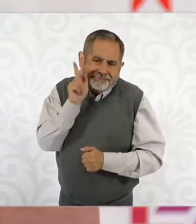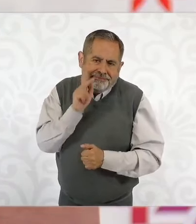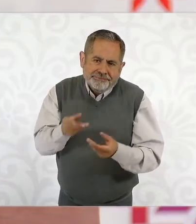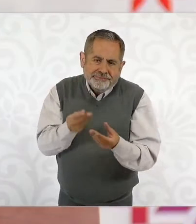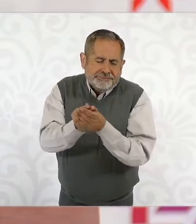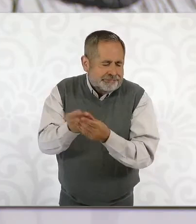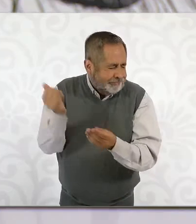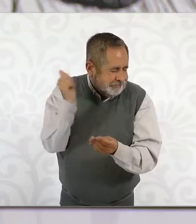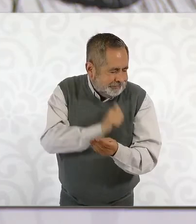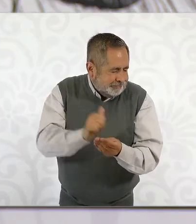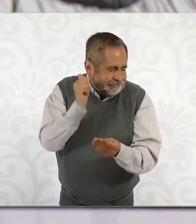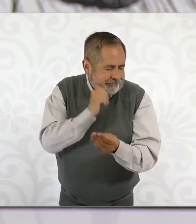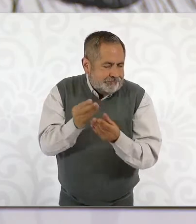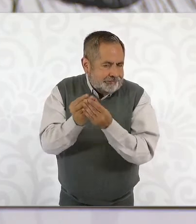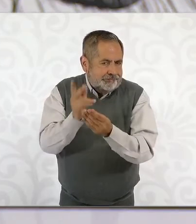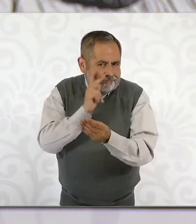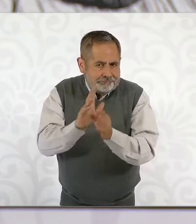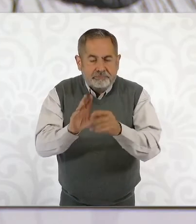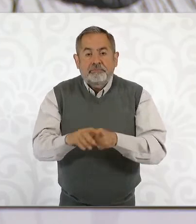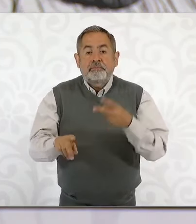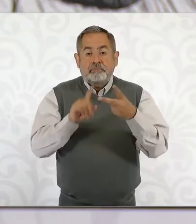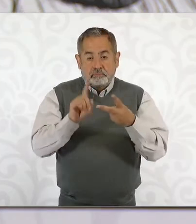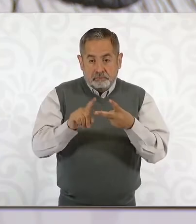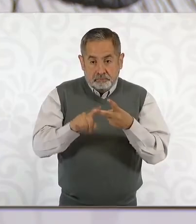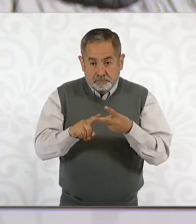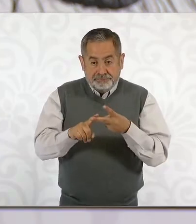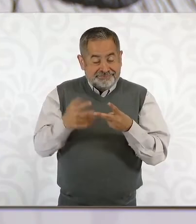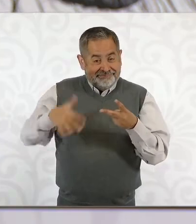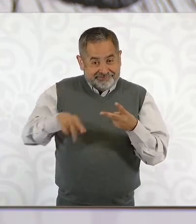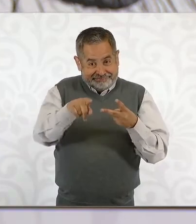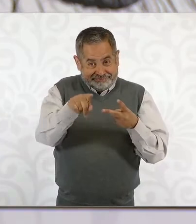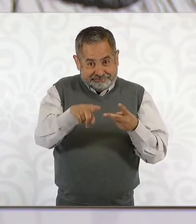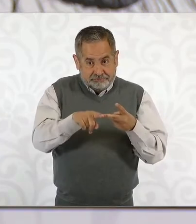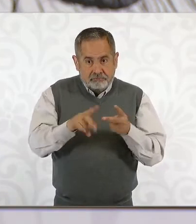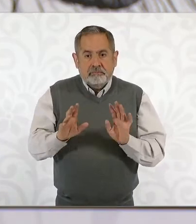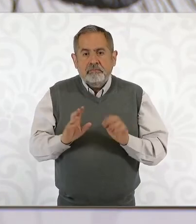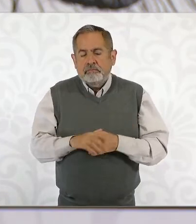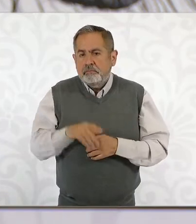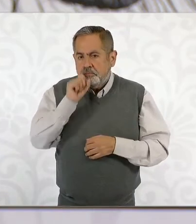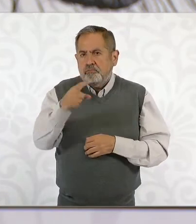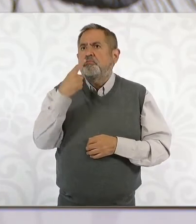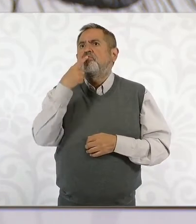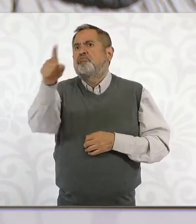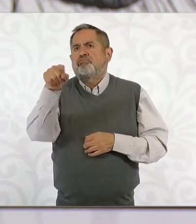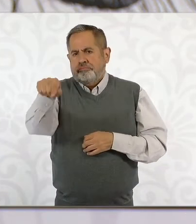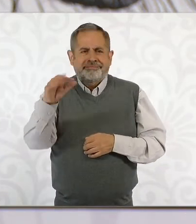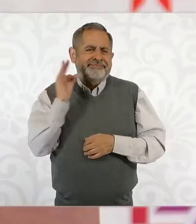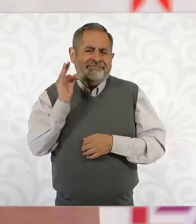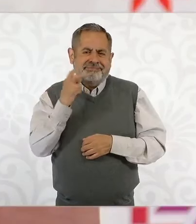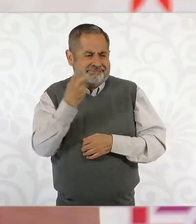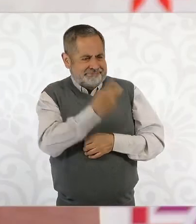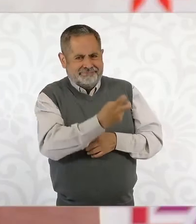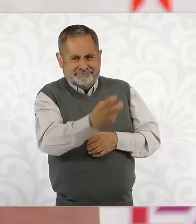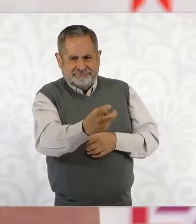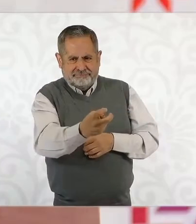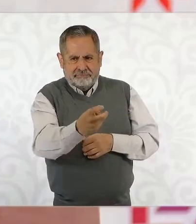Siempre, eso es lo primero. Y lo segundo, en este caso en particular, pues que se presente también la denuncia a la Fiscalía para que